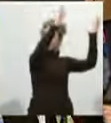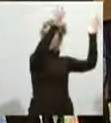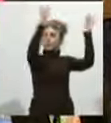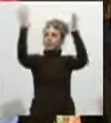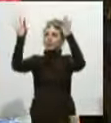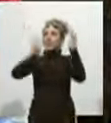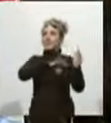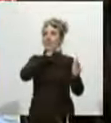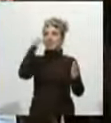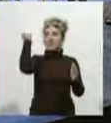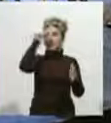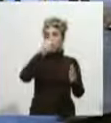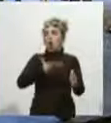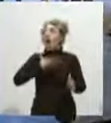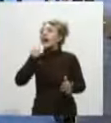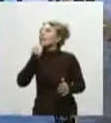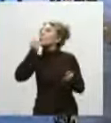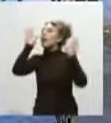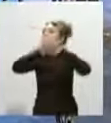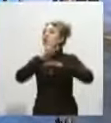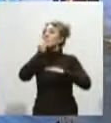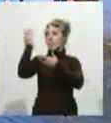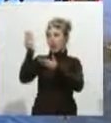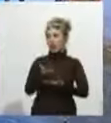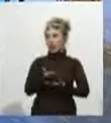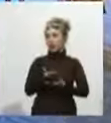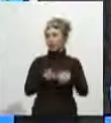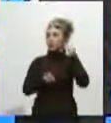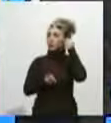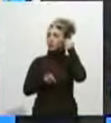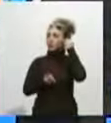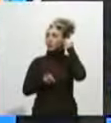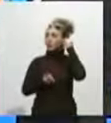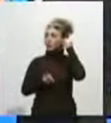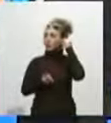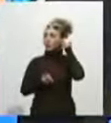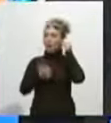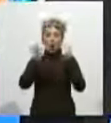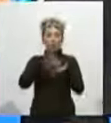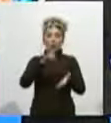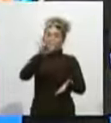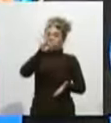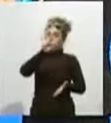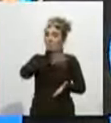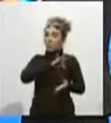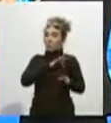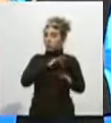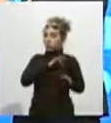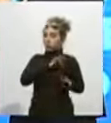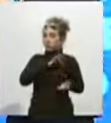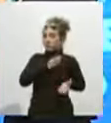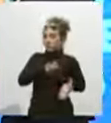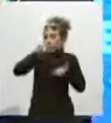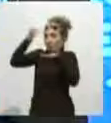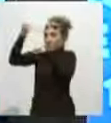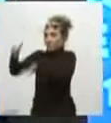Señor alcalde, buenas noches. Bienvenido. Le ha tocado entregar el galardón al drag ganador de esta